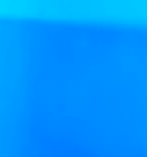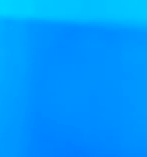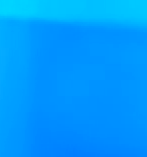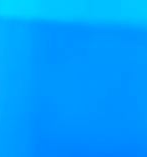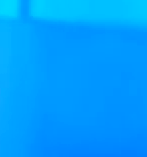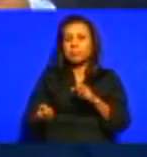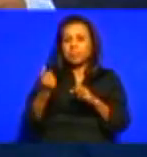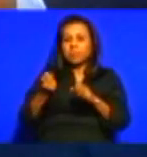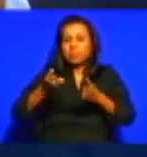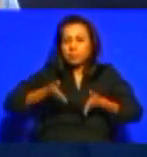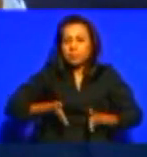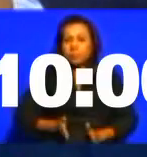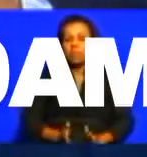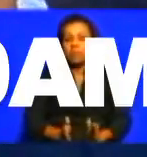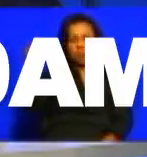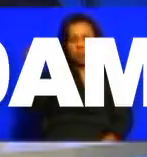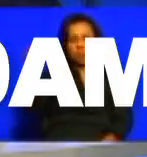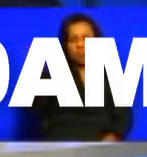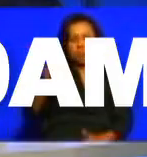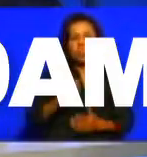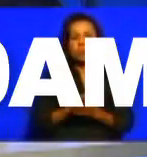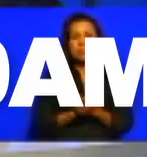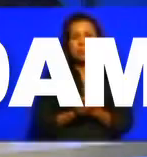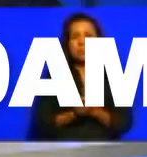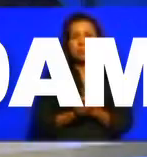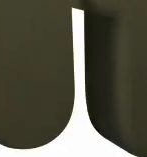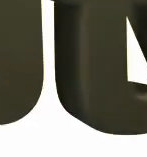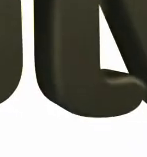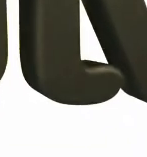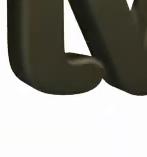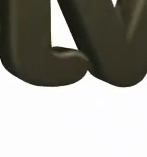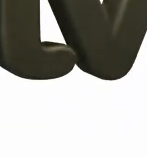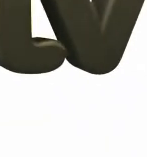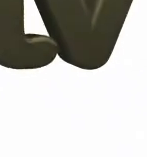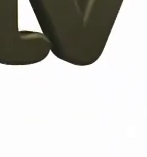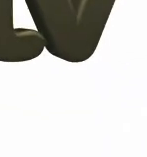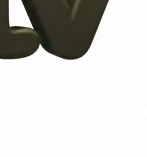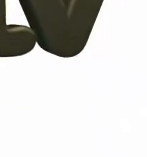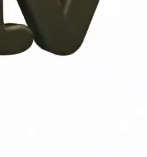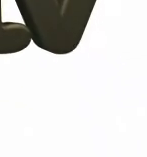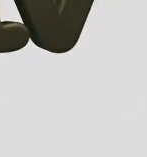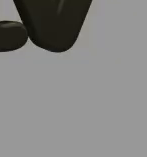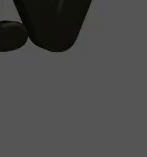Panorama, este domingo a las 10 de la mañana, por Ser TV.